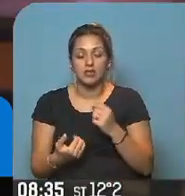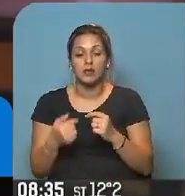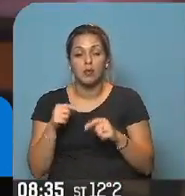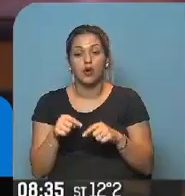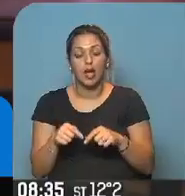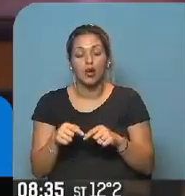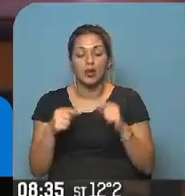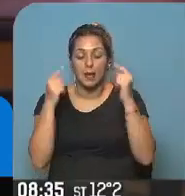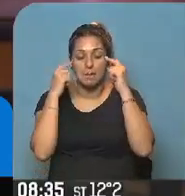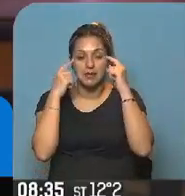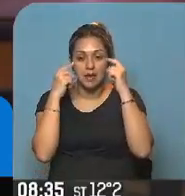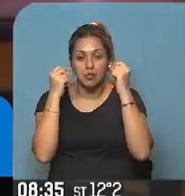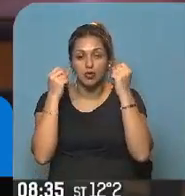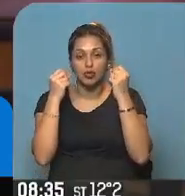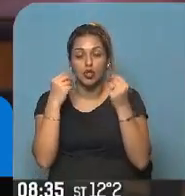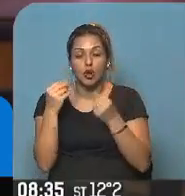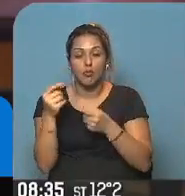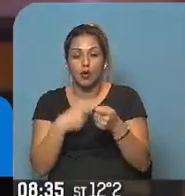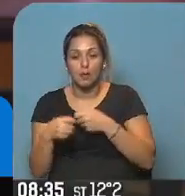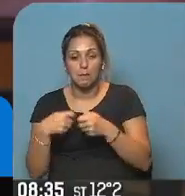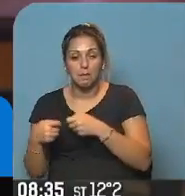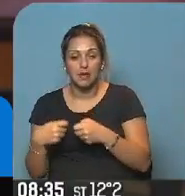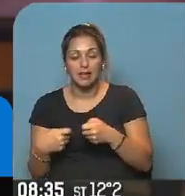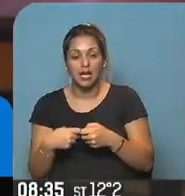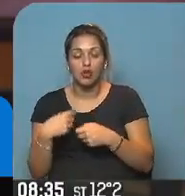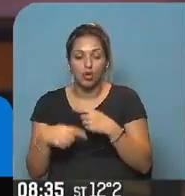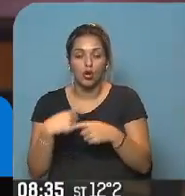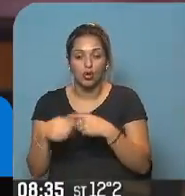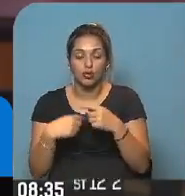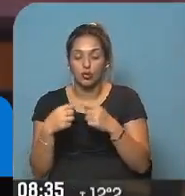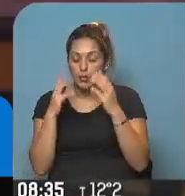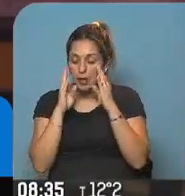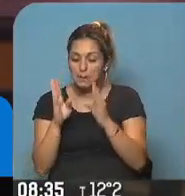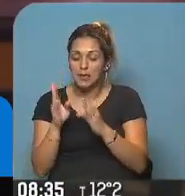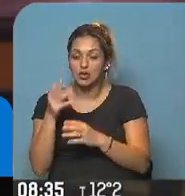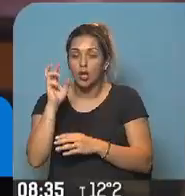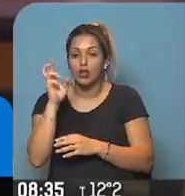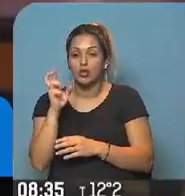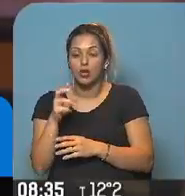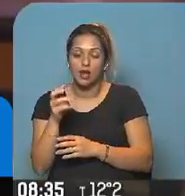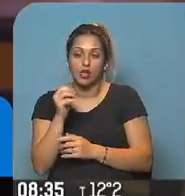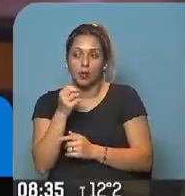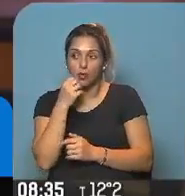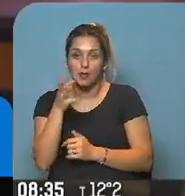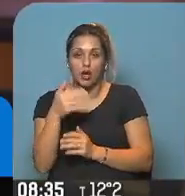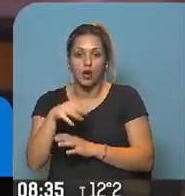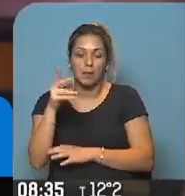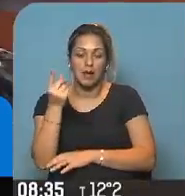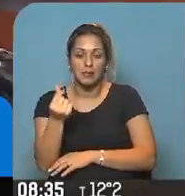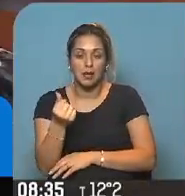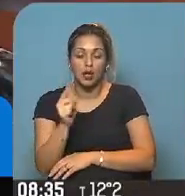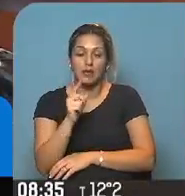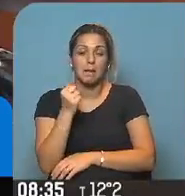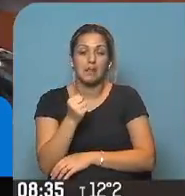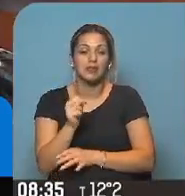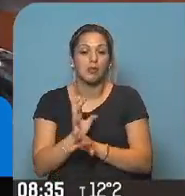las expectativas y la psicología del mercado sigue mirando al dólar como refugio de valor, como reserva de valor y no al peso. Otro